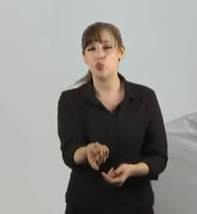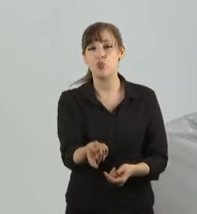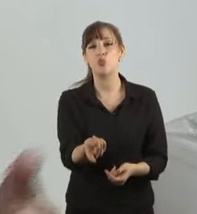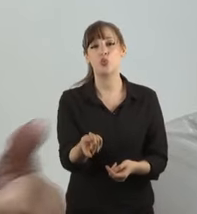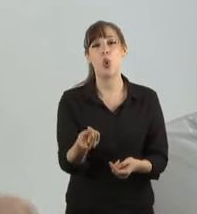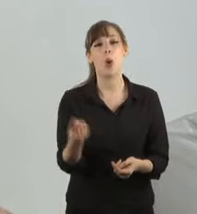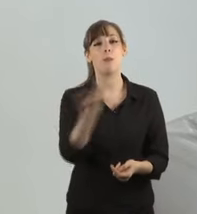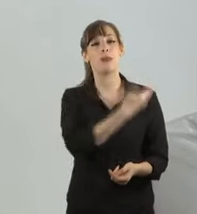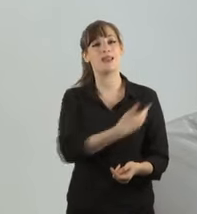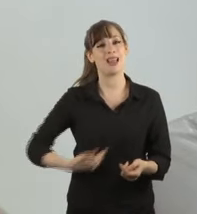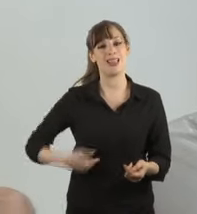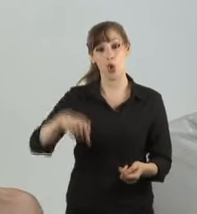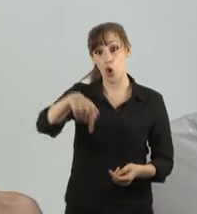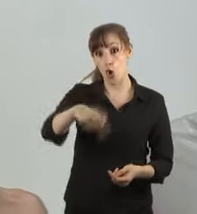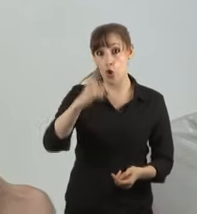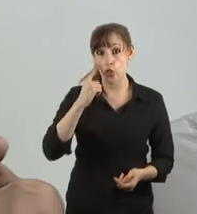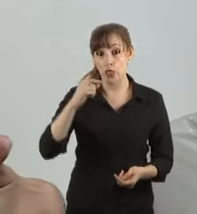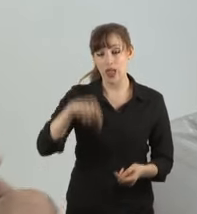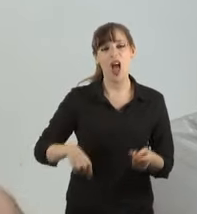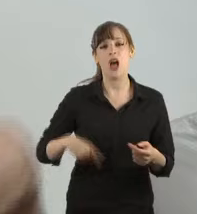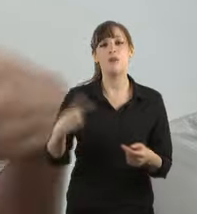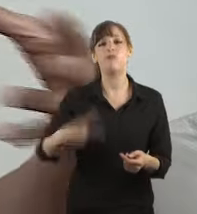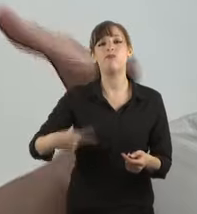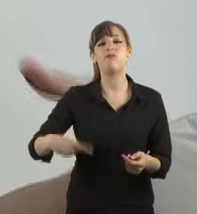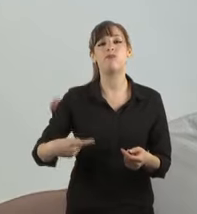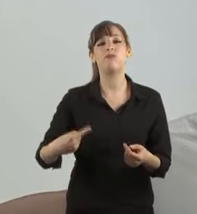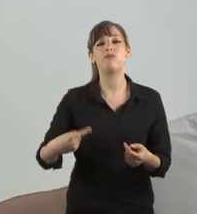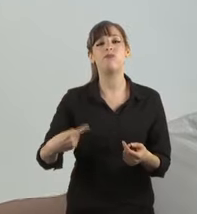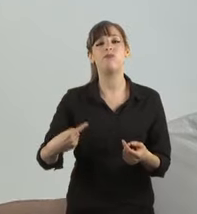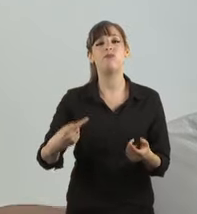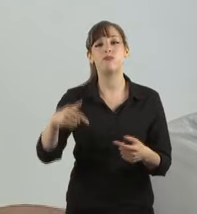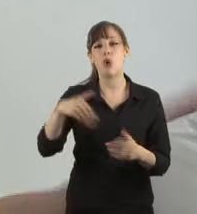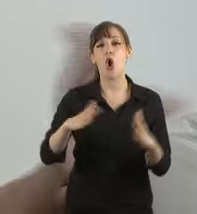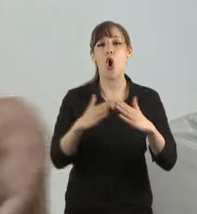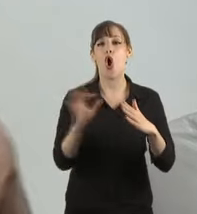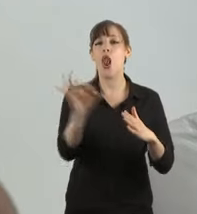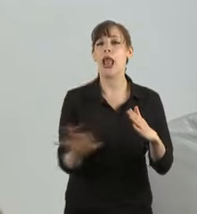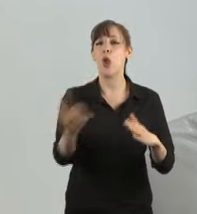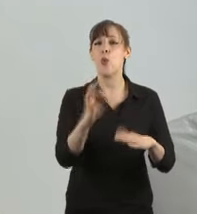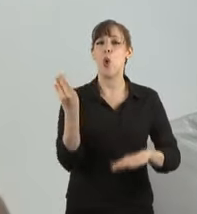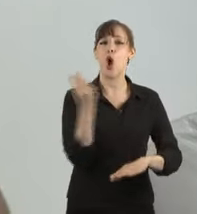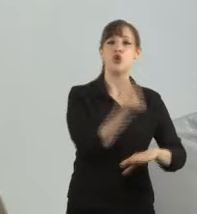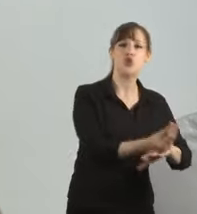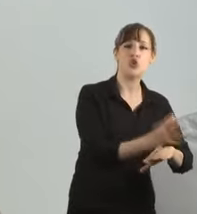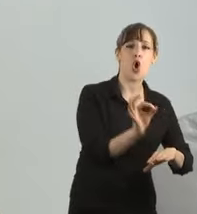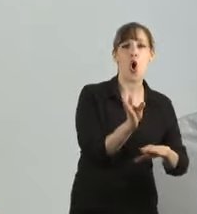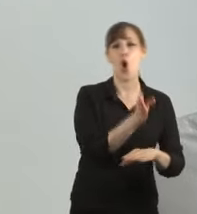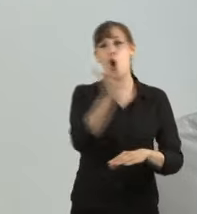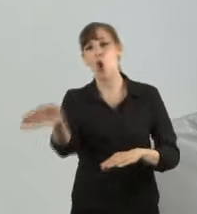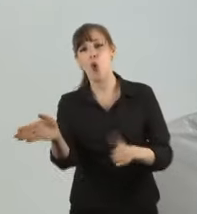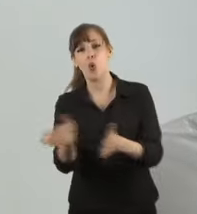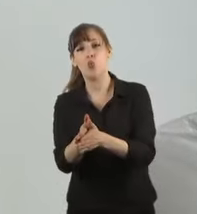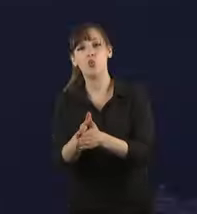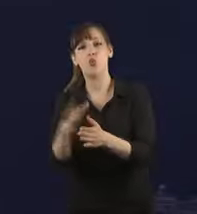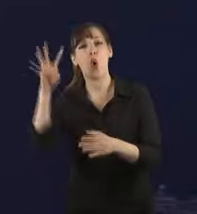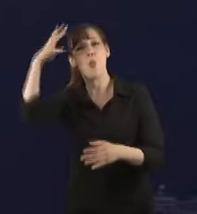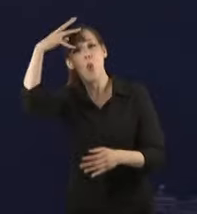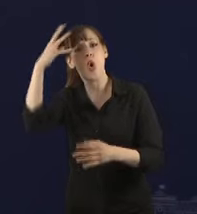presidente en el día de hoy durante la jornada par inmovilización si va a estar en olivo siguiendola si se va a reunir con Patricia W